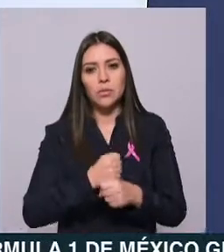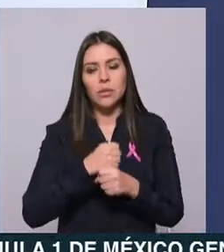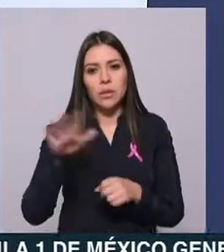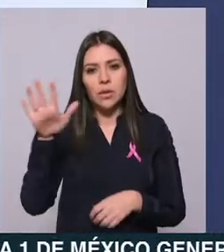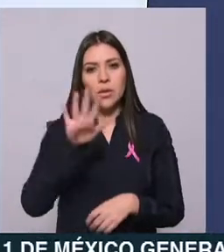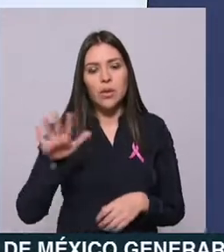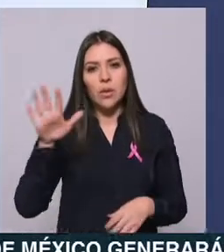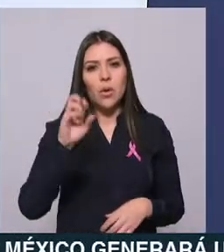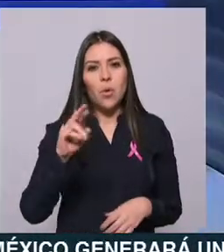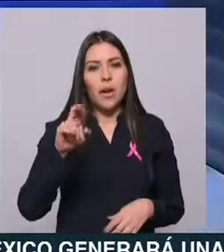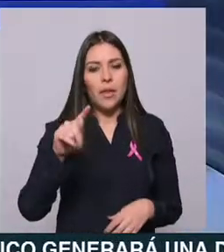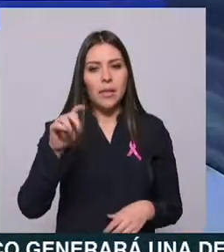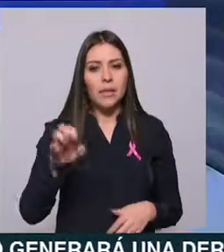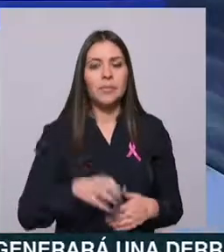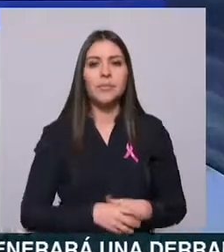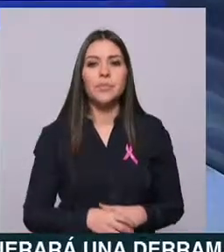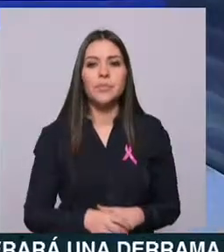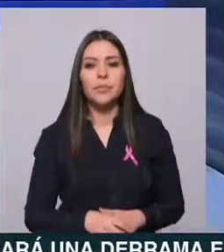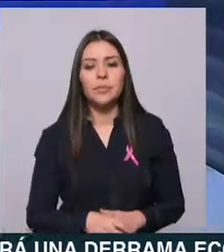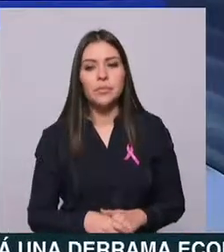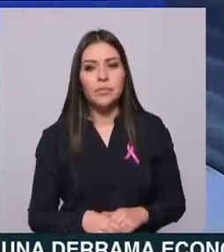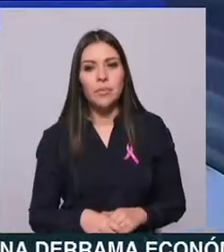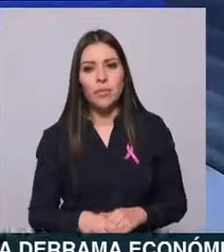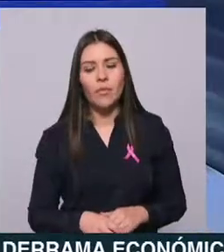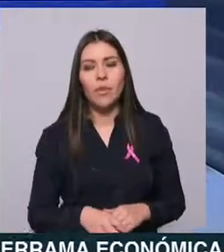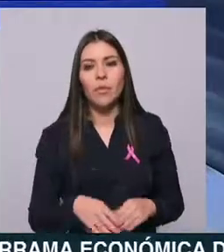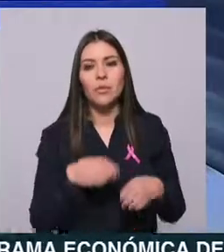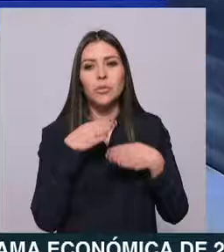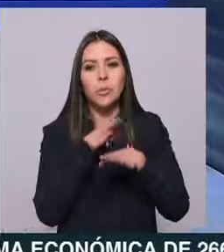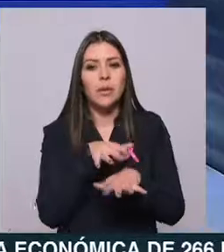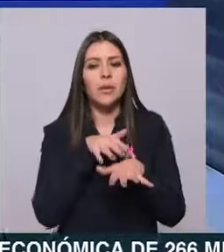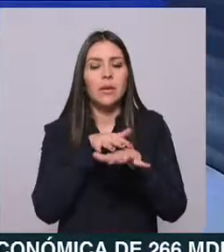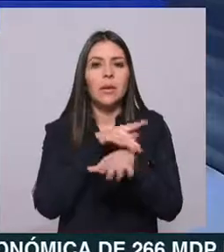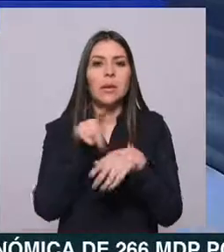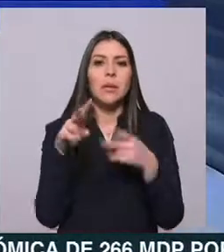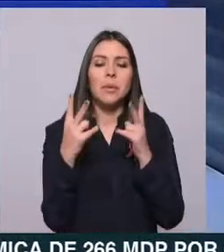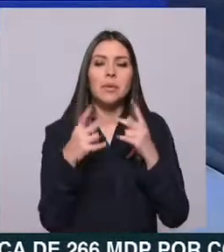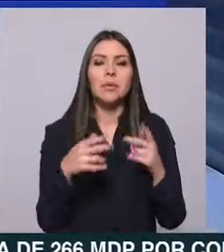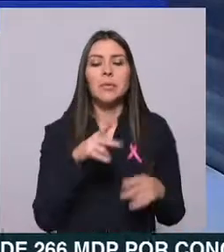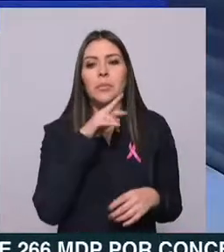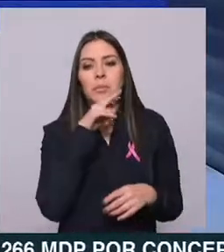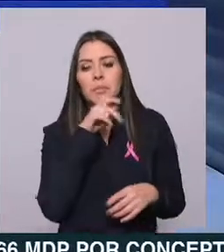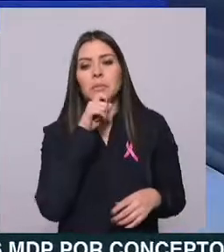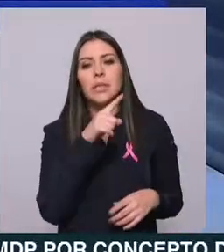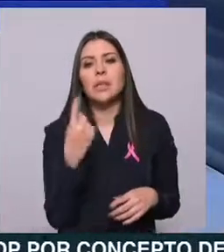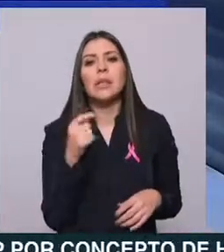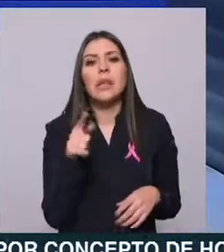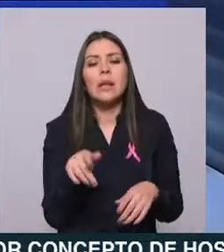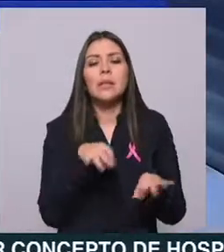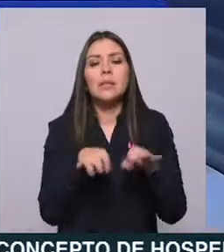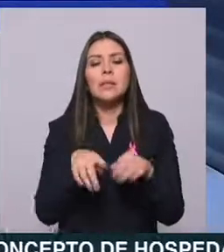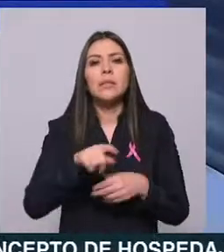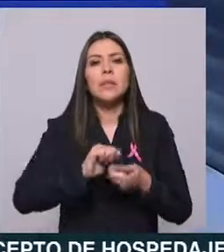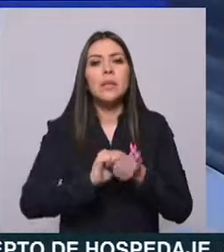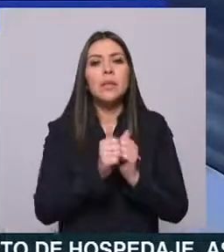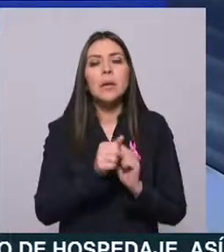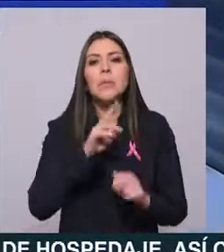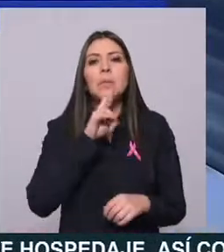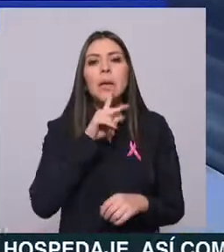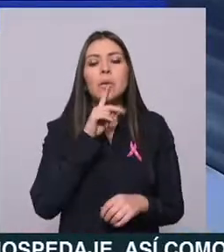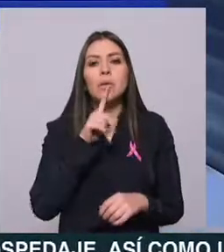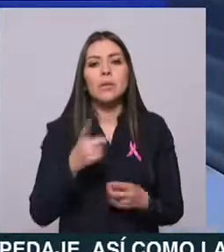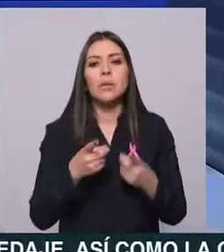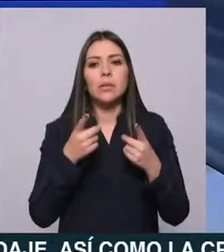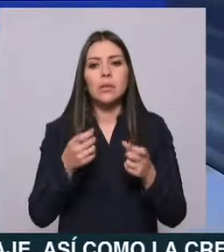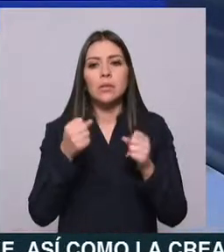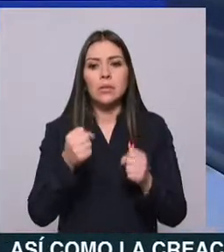zona oriente. Y en materia de movilidad, otra de las preocupaciones de los vecinos de la alcaldía, sí, cómo se está trabajando para pues mejorar y garantizar a todos pues que